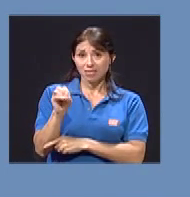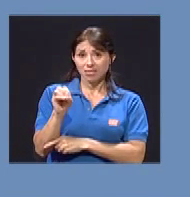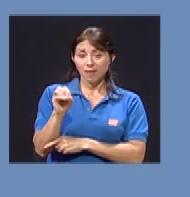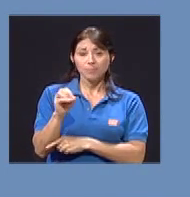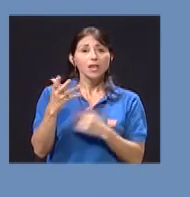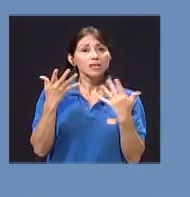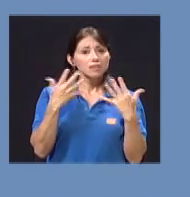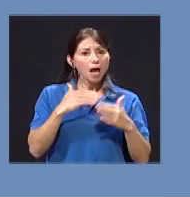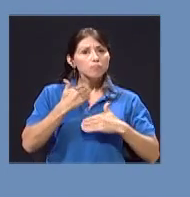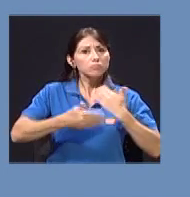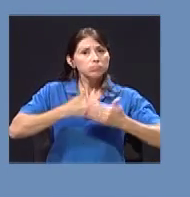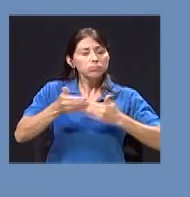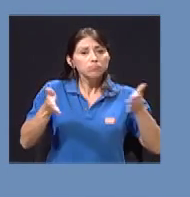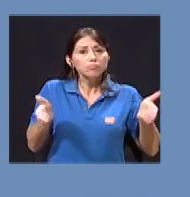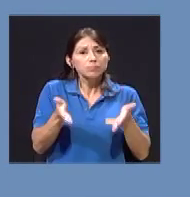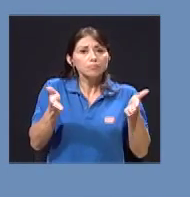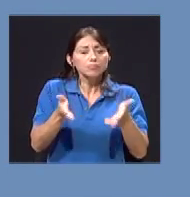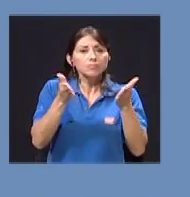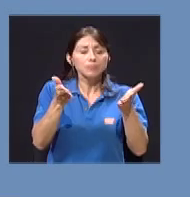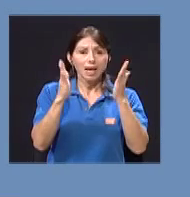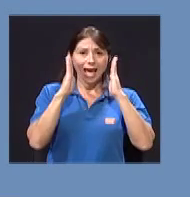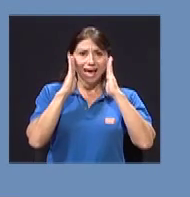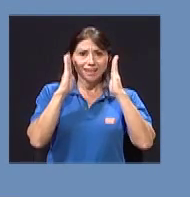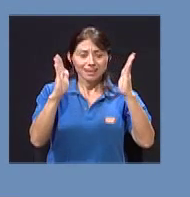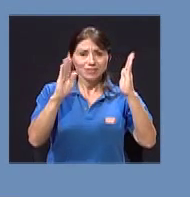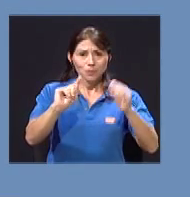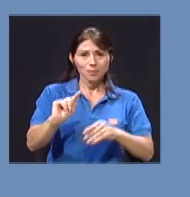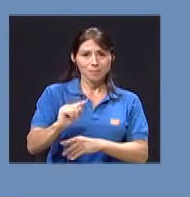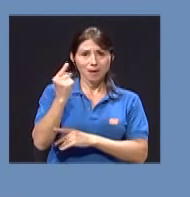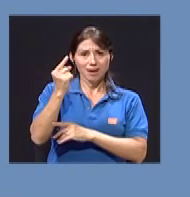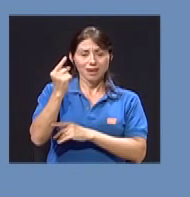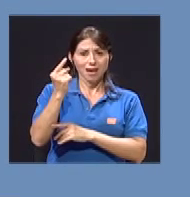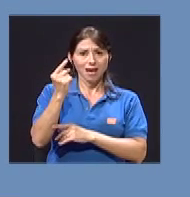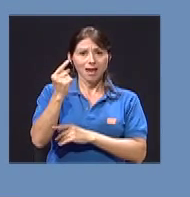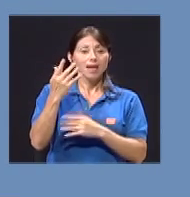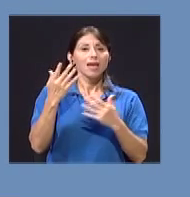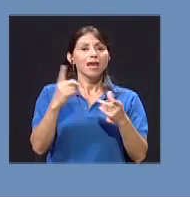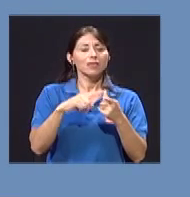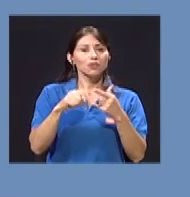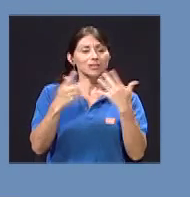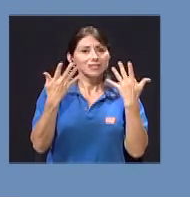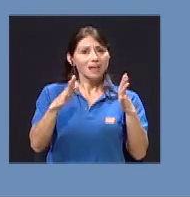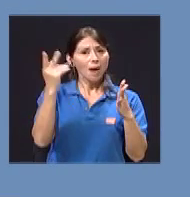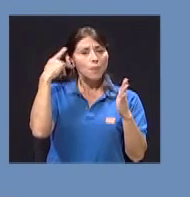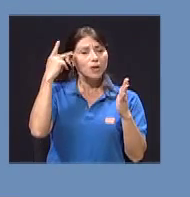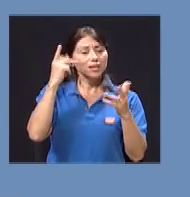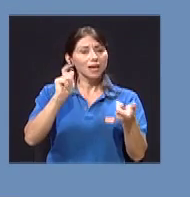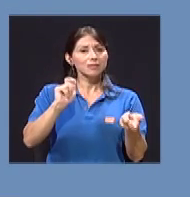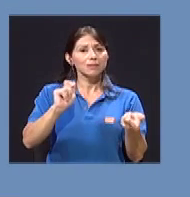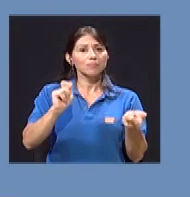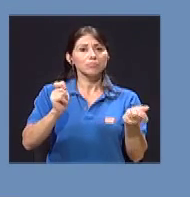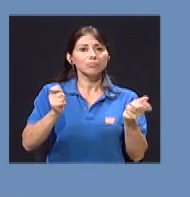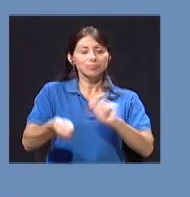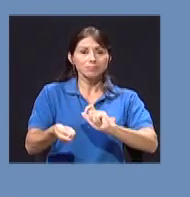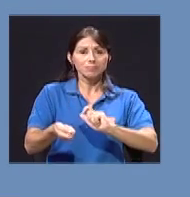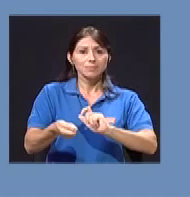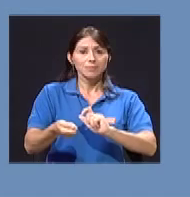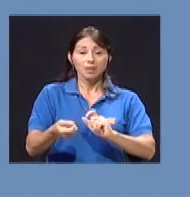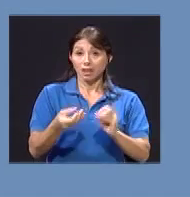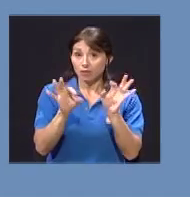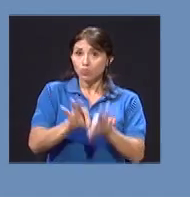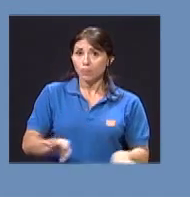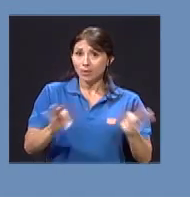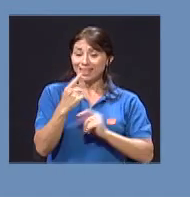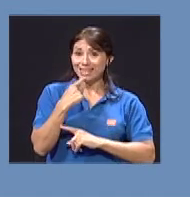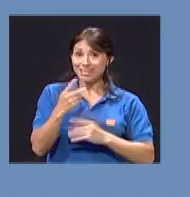de toda la promoción de la atención primaria, ya se da como un vuelco a las políticas. Y no, en este